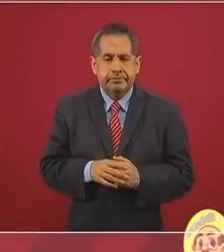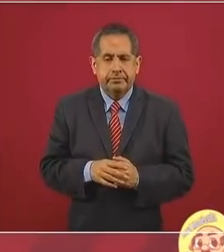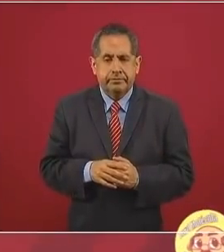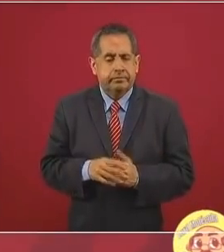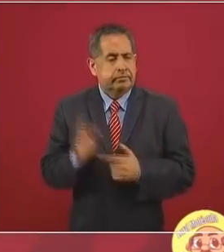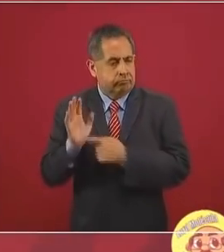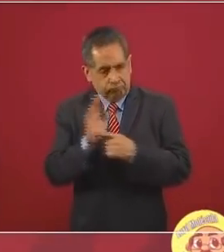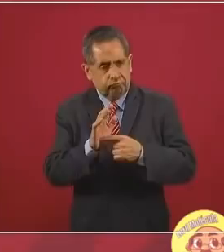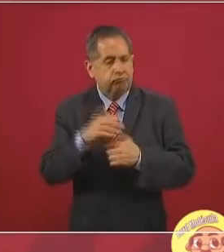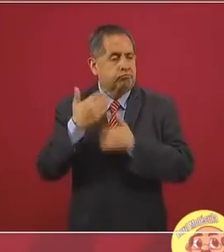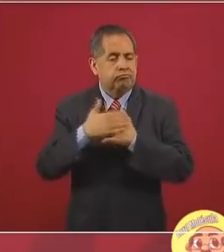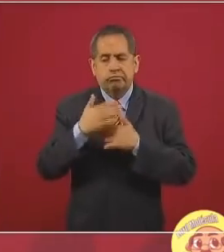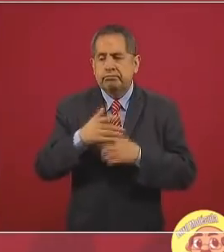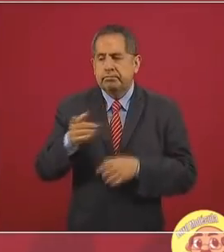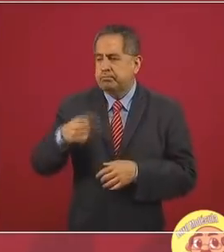es posible